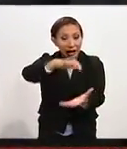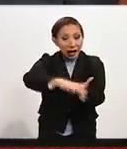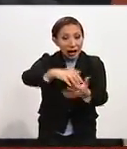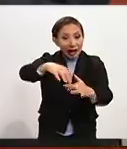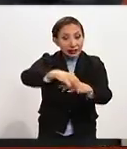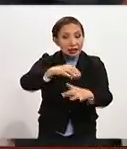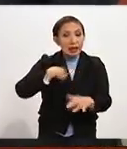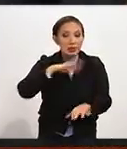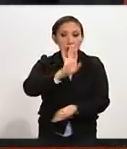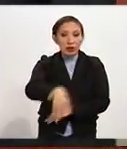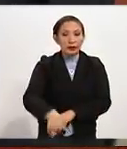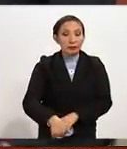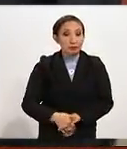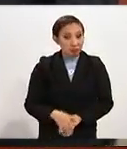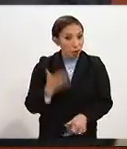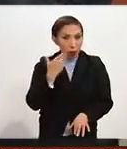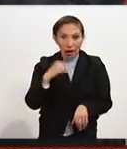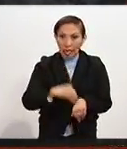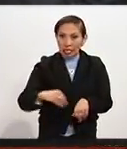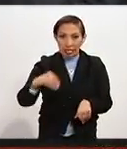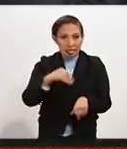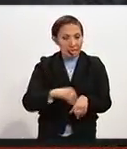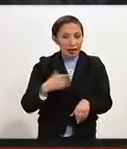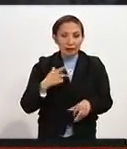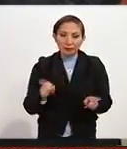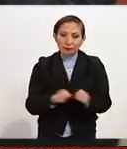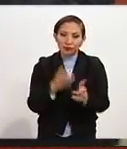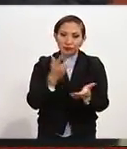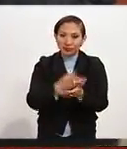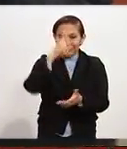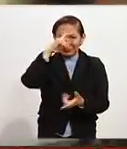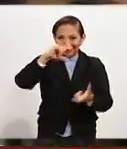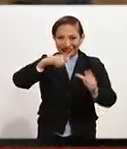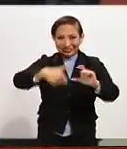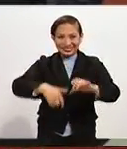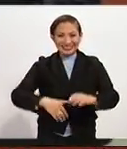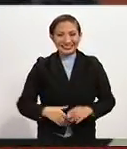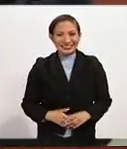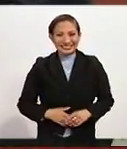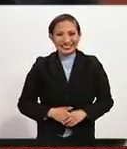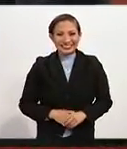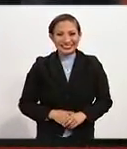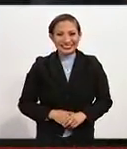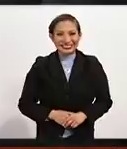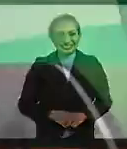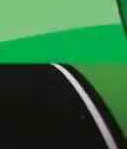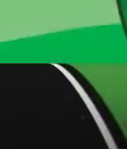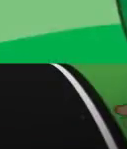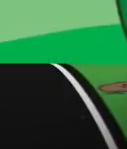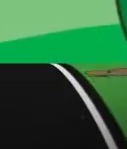defunción. No hay pretexto. Vamos a una pausa. Esto es México al Día.